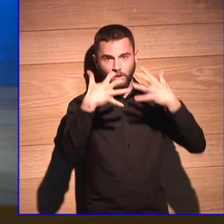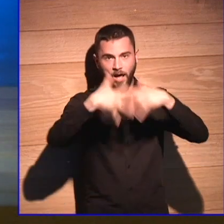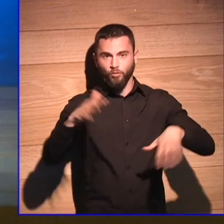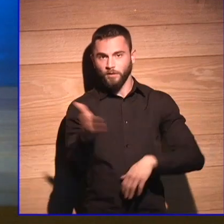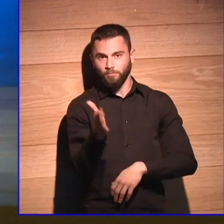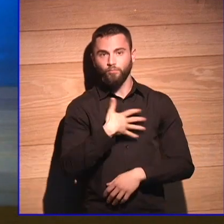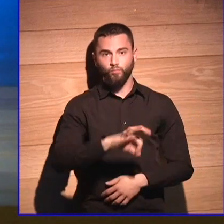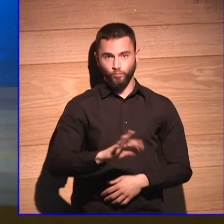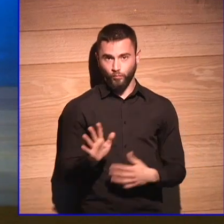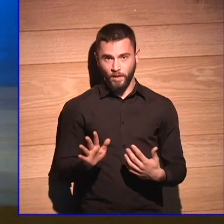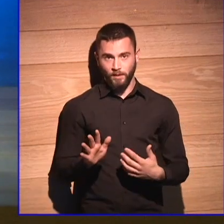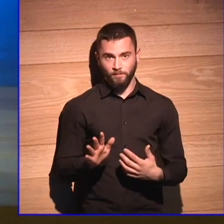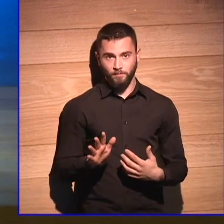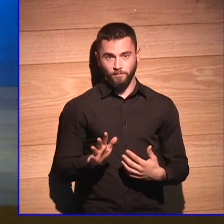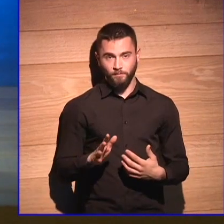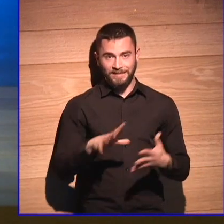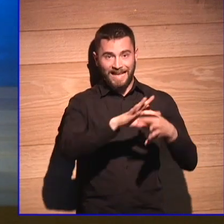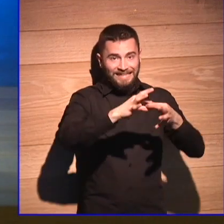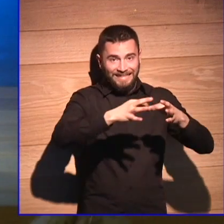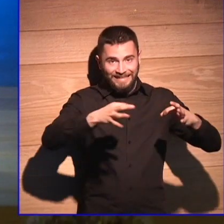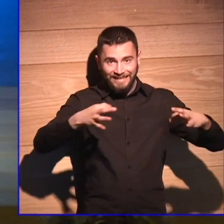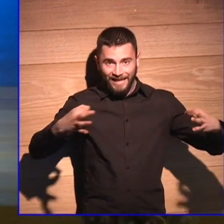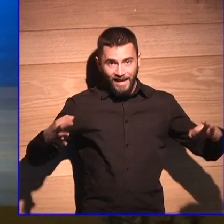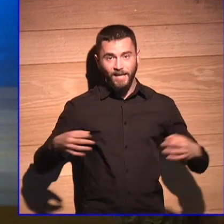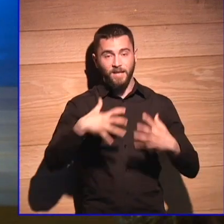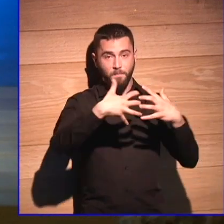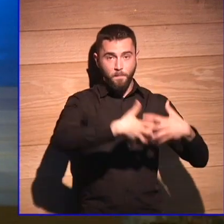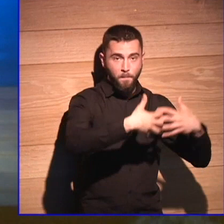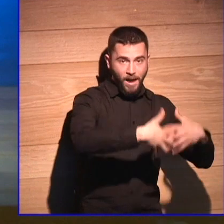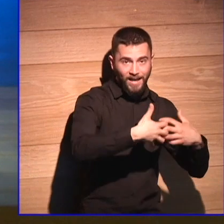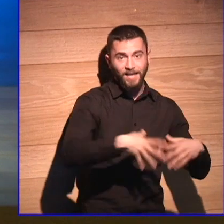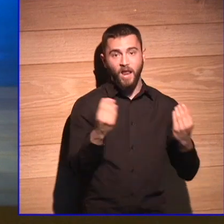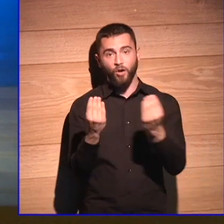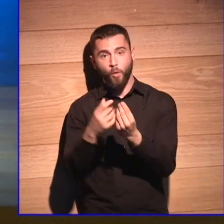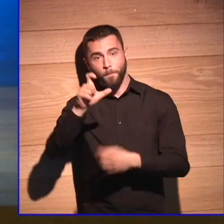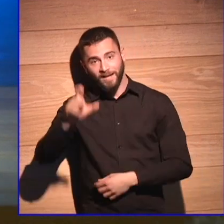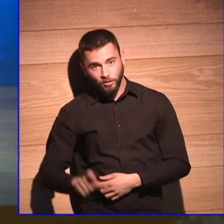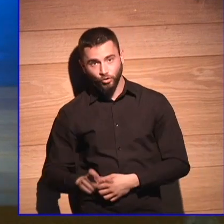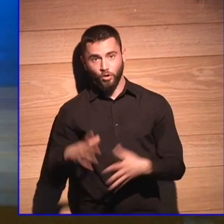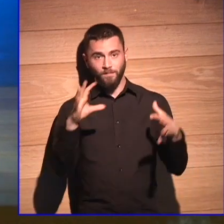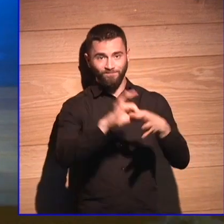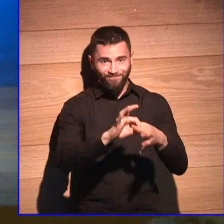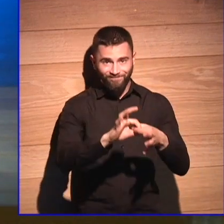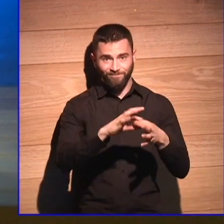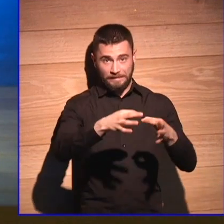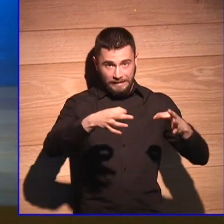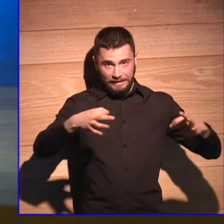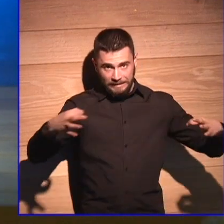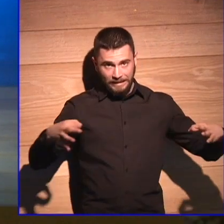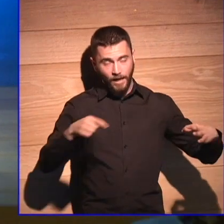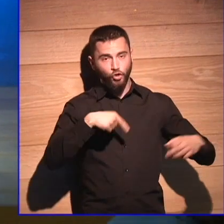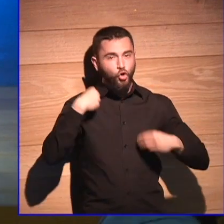automáticamente. O sea, el establecer estas sinergias de máquina con persona, yo creo que será